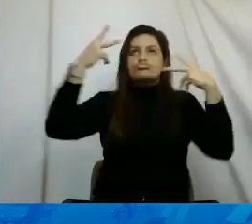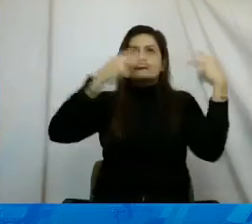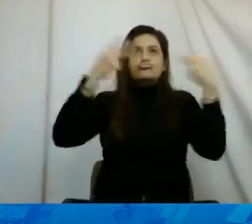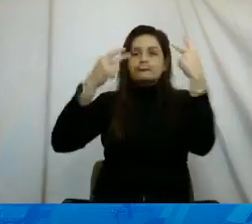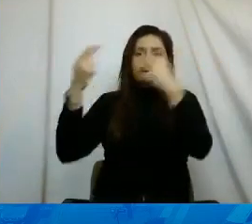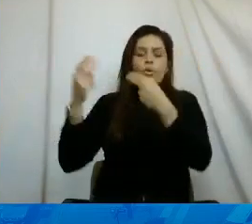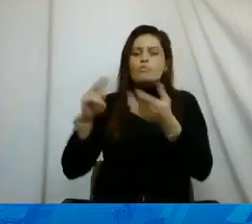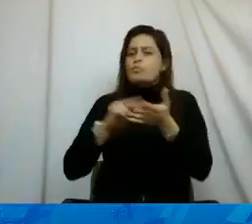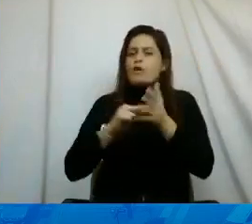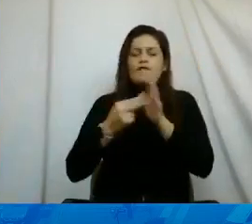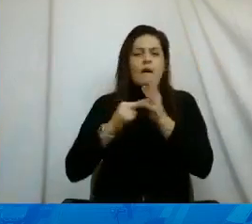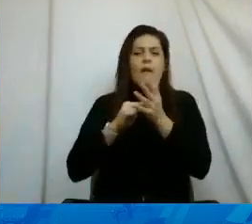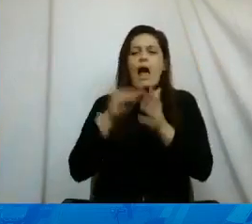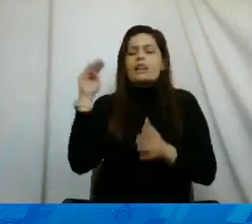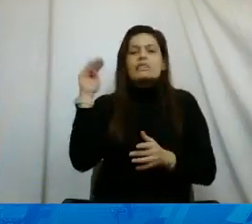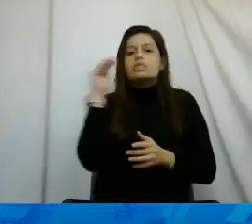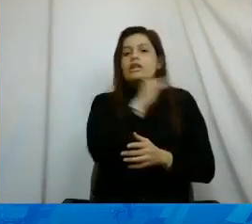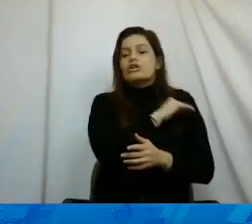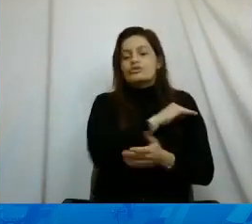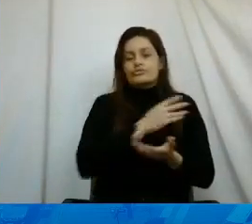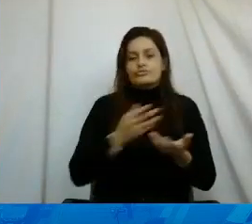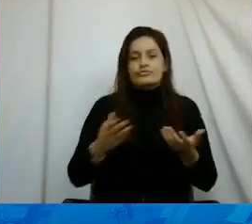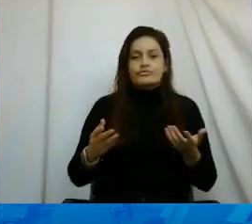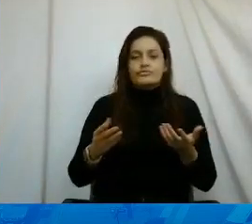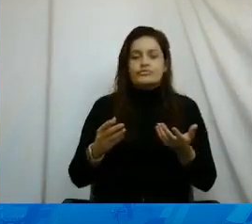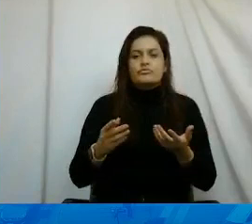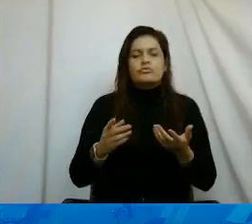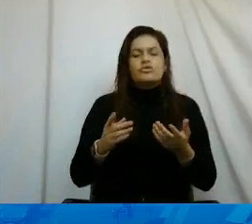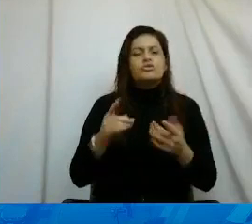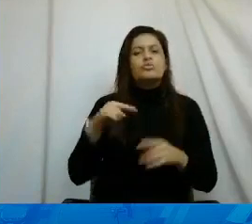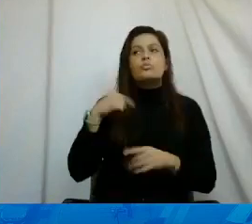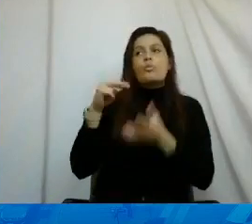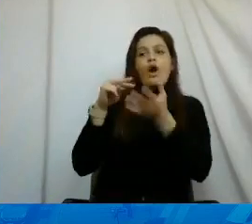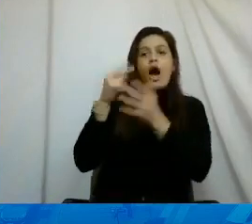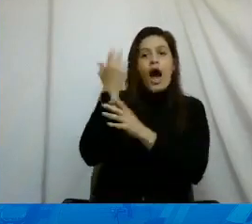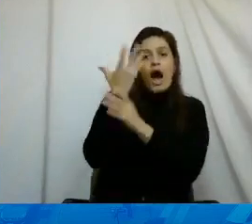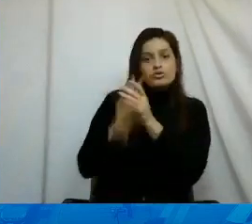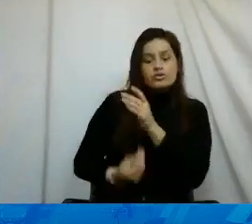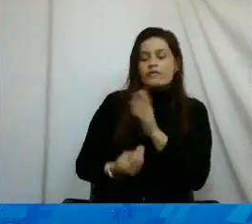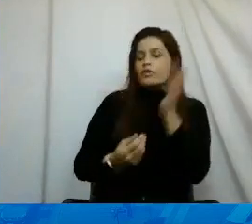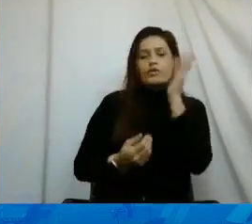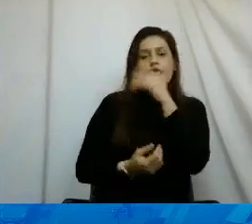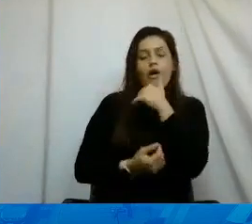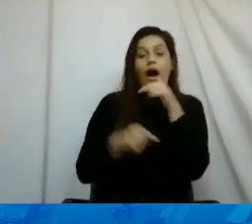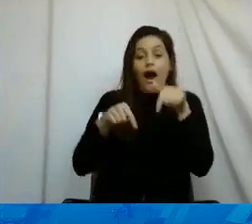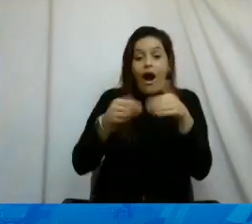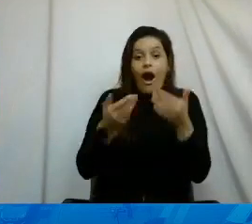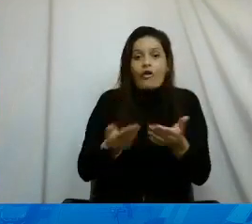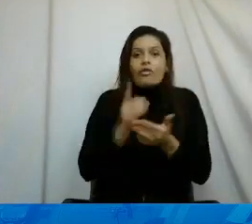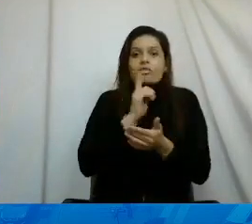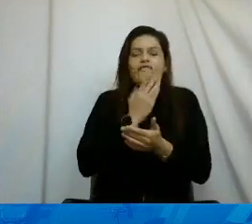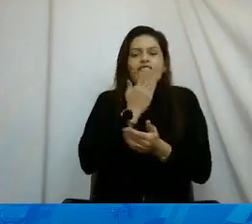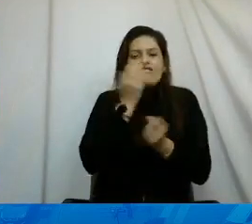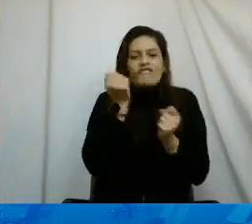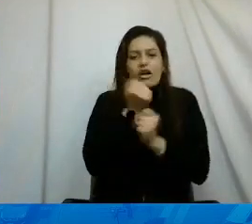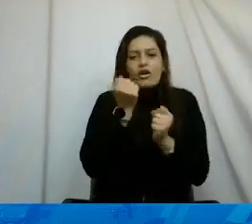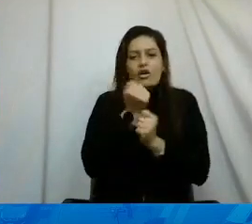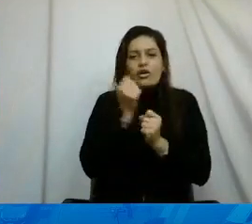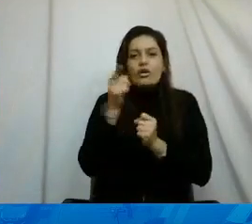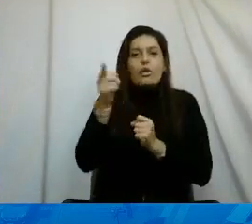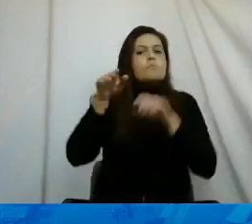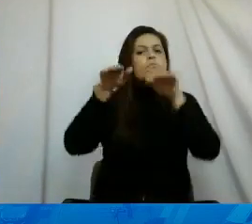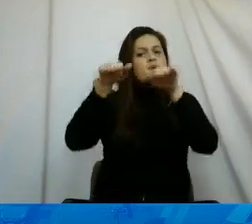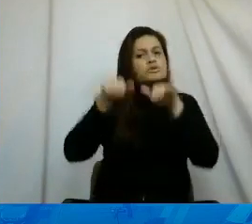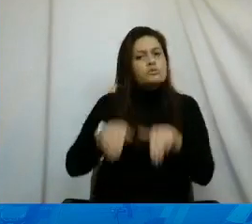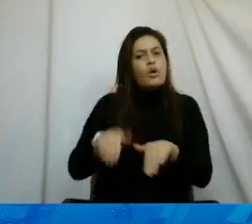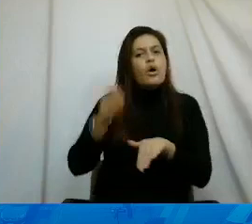de crisis la empresa, y la verdad que no vemos solución. Ahora, o sea, hay frío y expresan lo mismo,